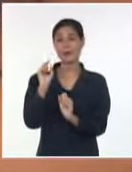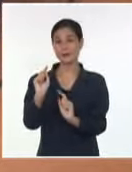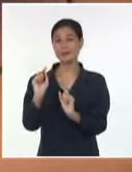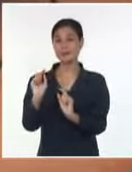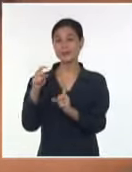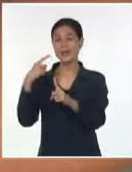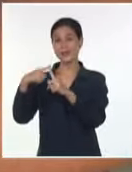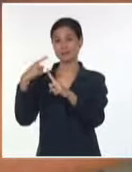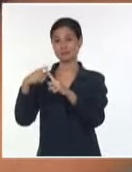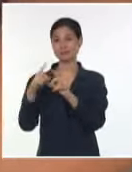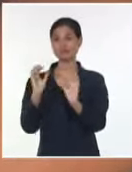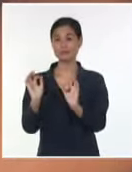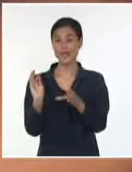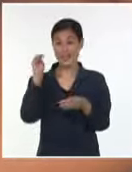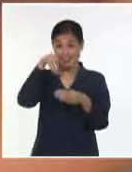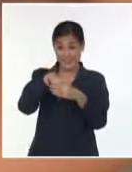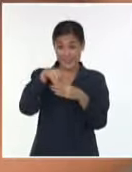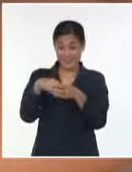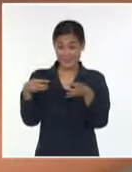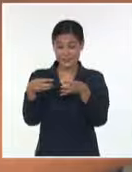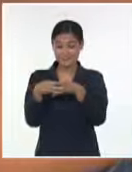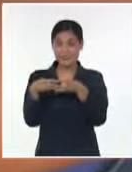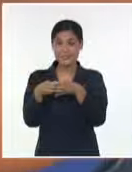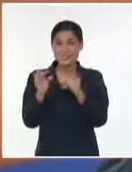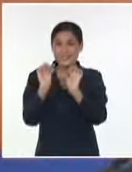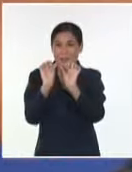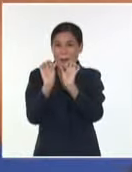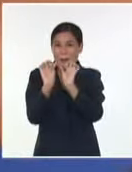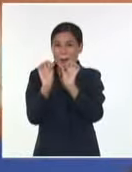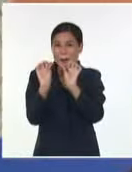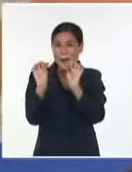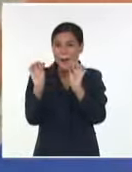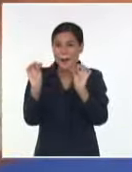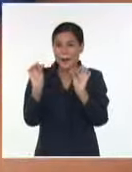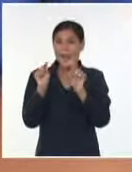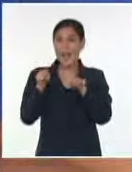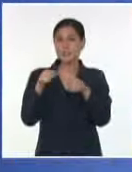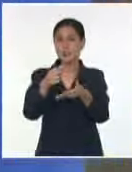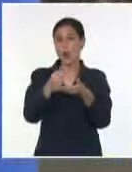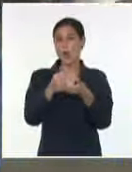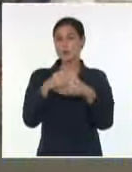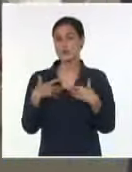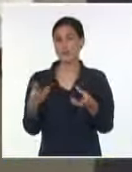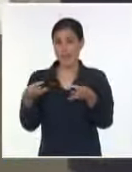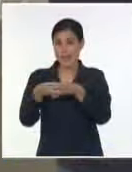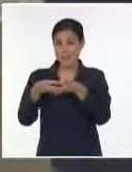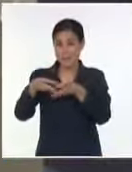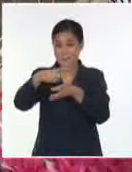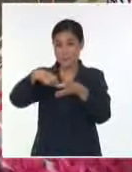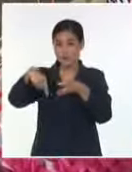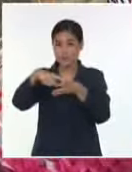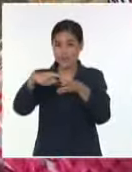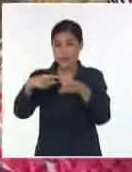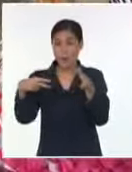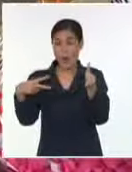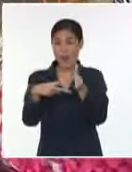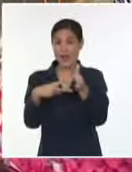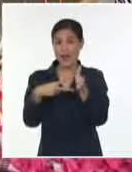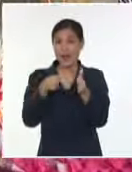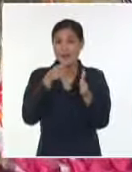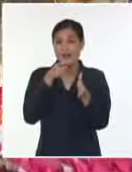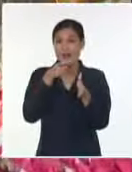lámina y un cablecito interno para la carga que se recarga con un cargador de celular. Mi